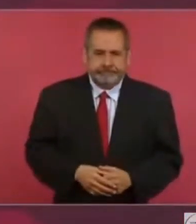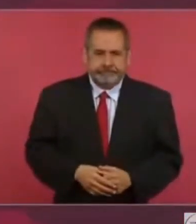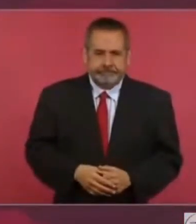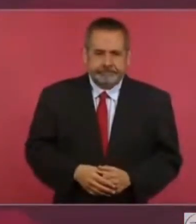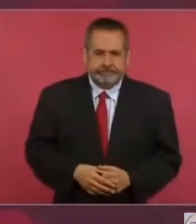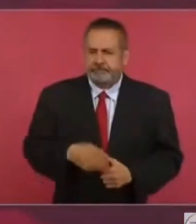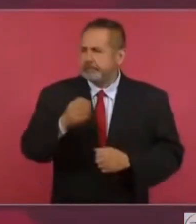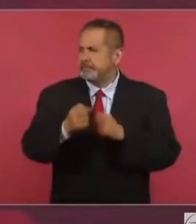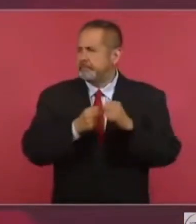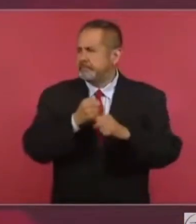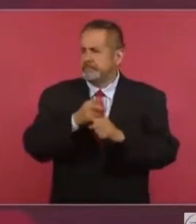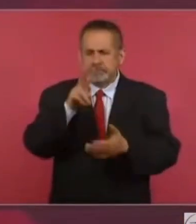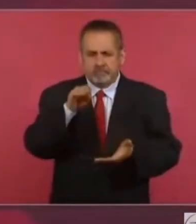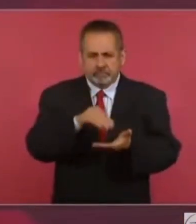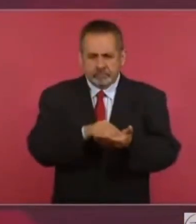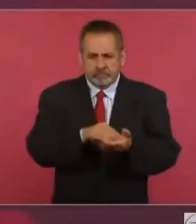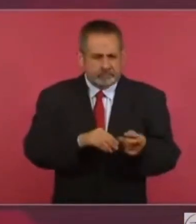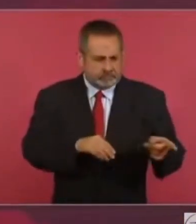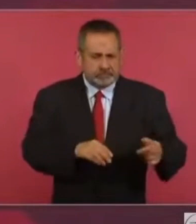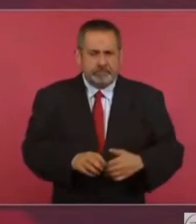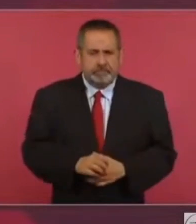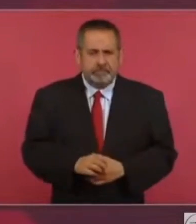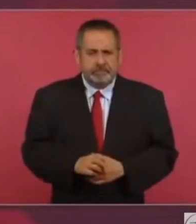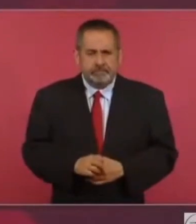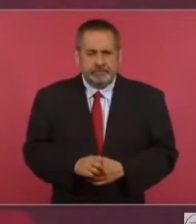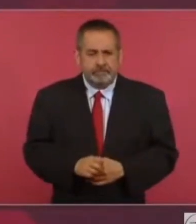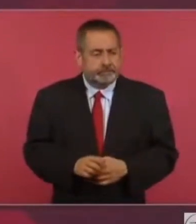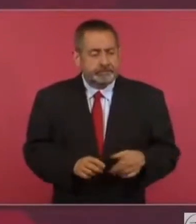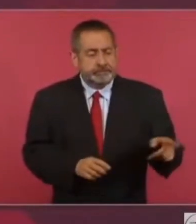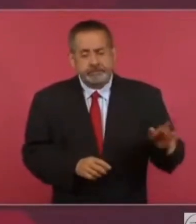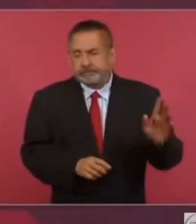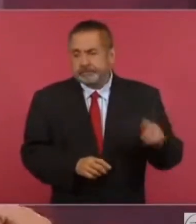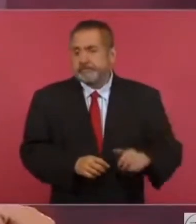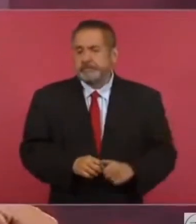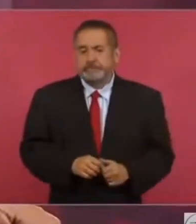en el 2000 y fue